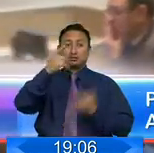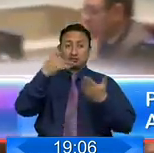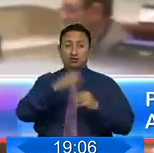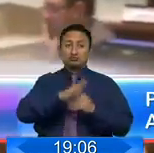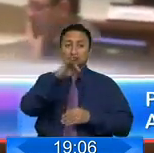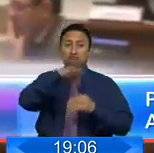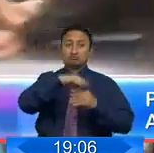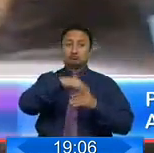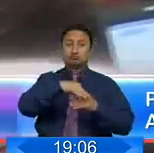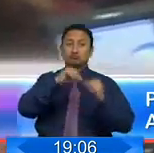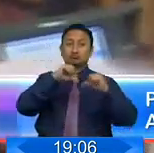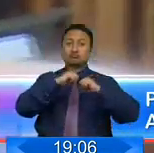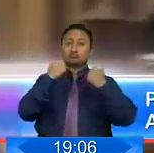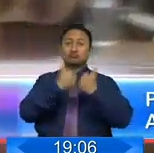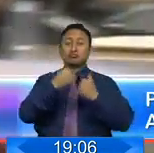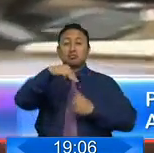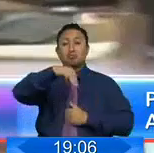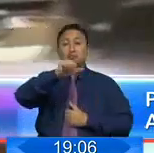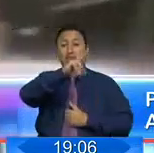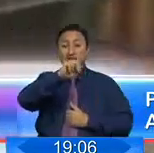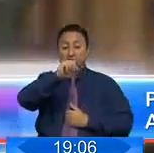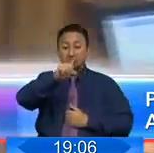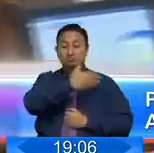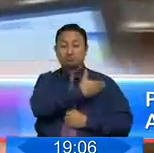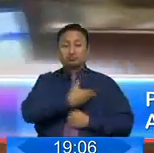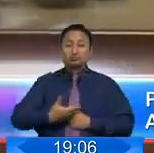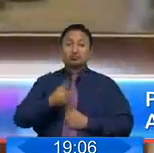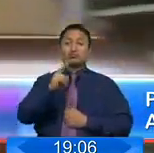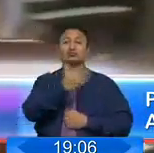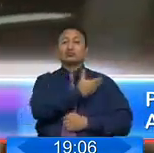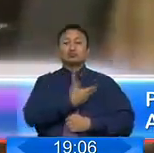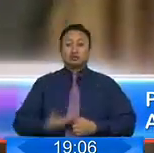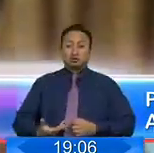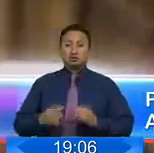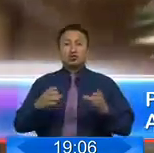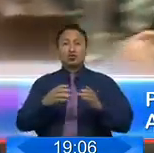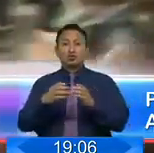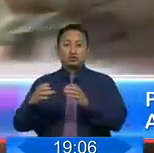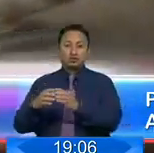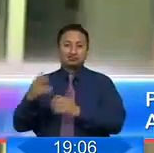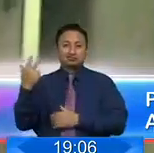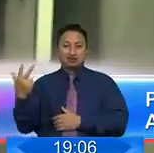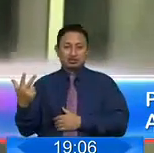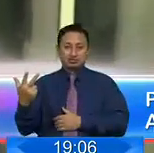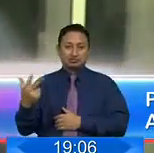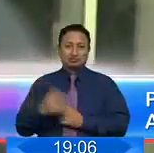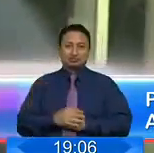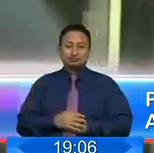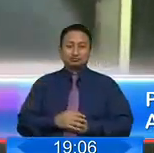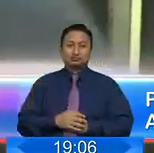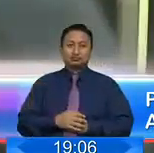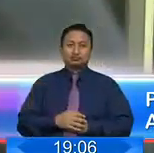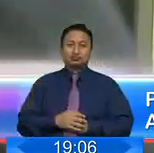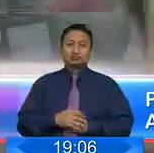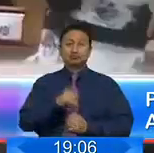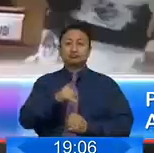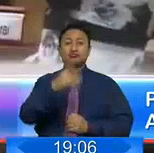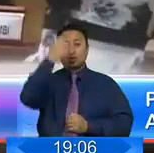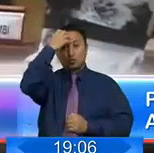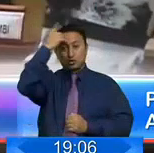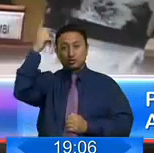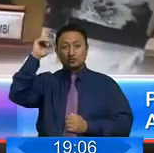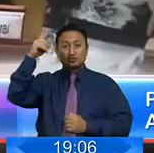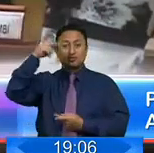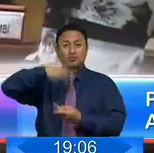la asambleísta Ana Belén Marín para elegir a presidentes y vicepresidentes de las comisiones legislativas de derechos de los trabajadores, educación y gobiernos